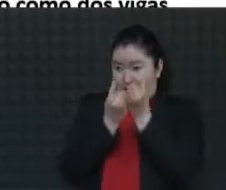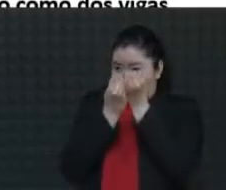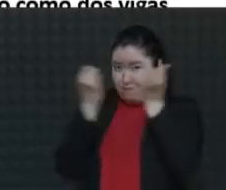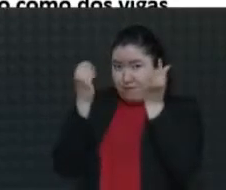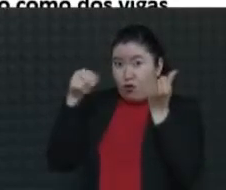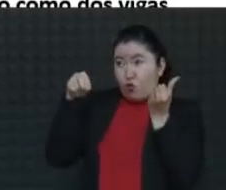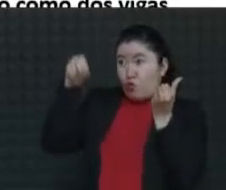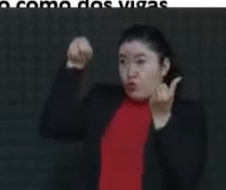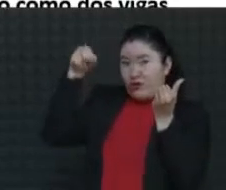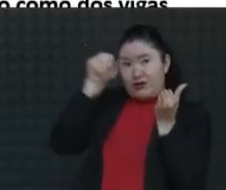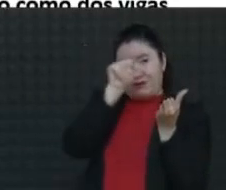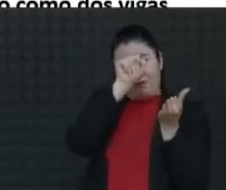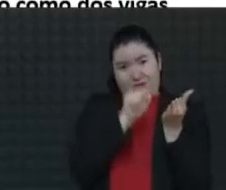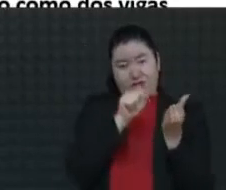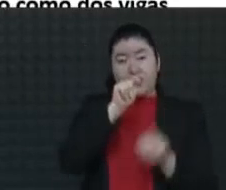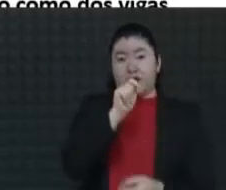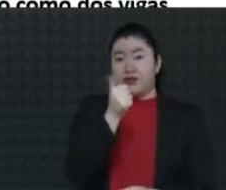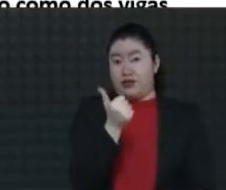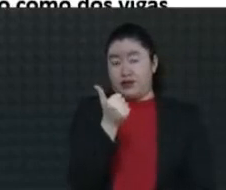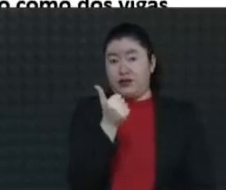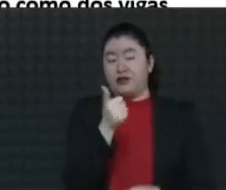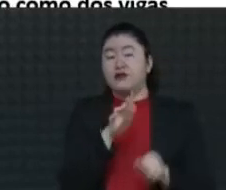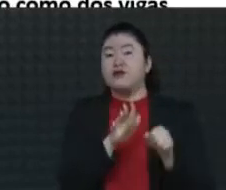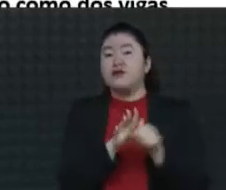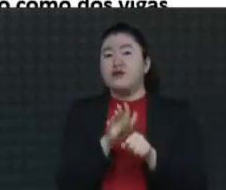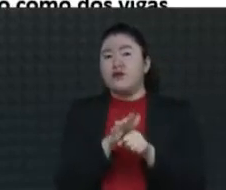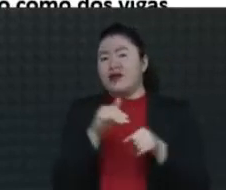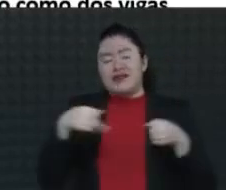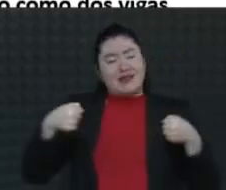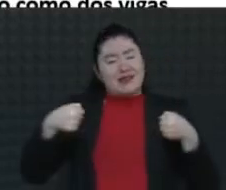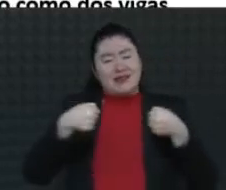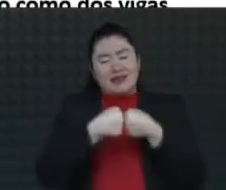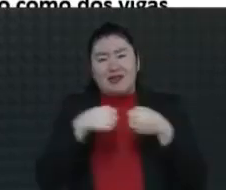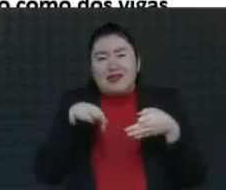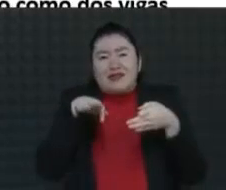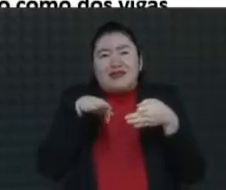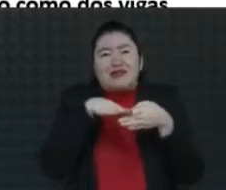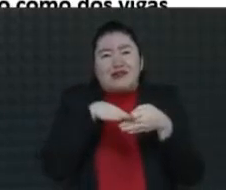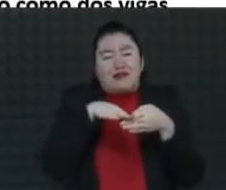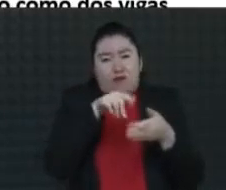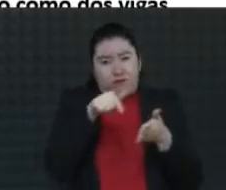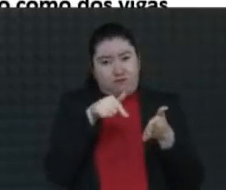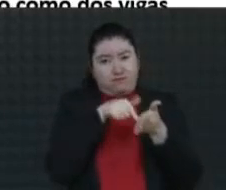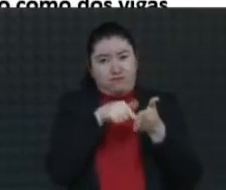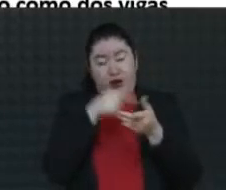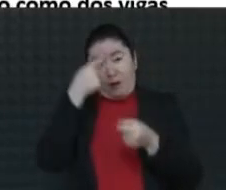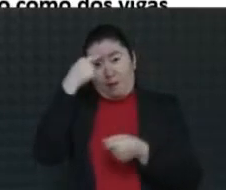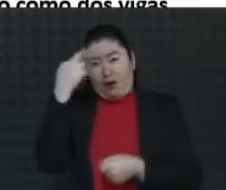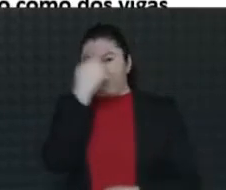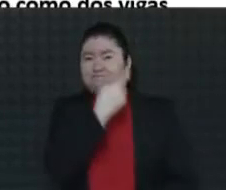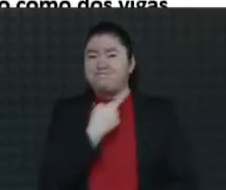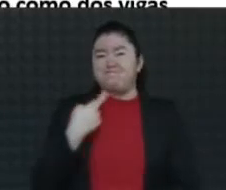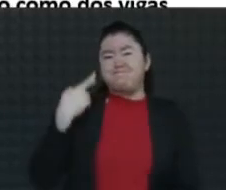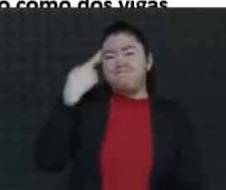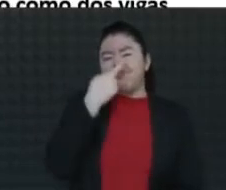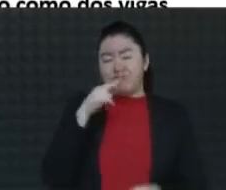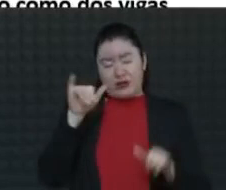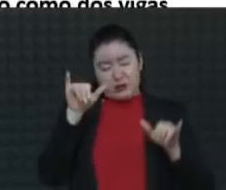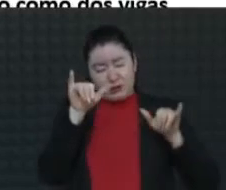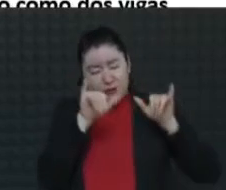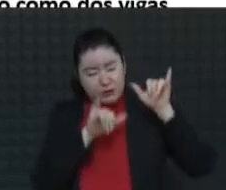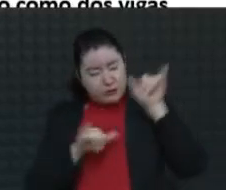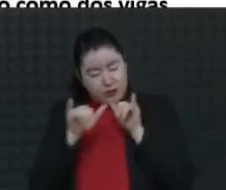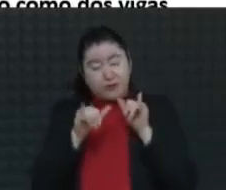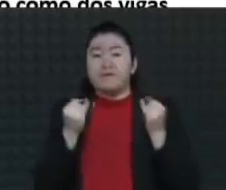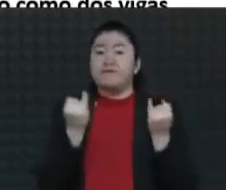vigas norte, sur y T6 en ubicaciones adyacentes al tramo central del colapso para realizar análisis químicos y